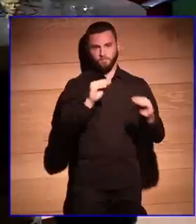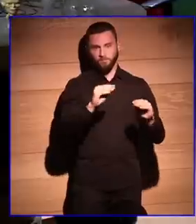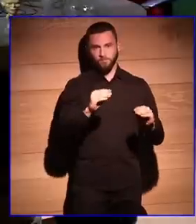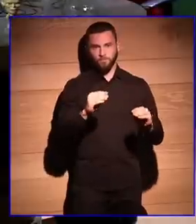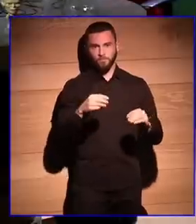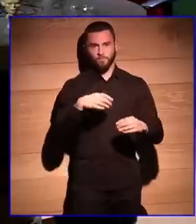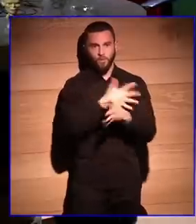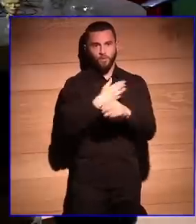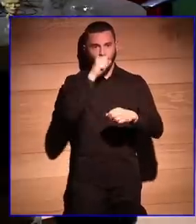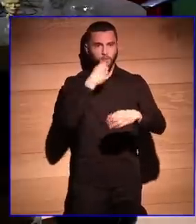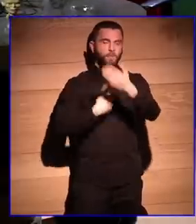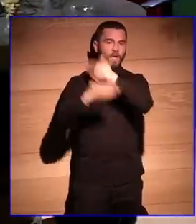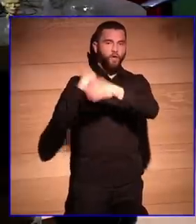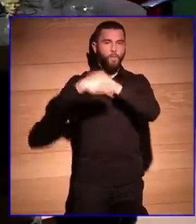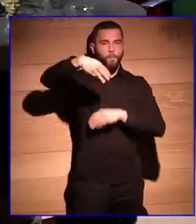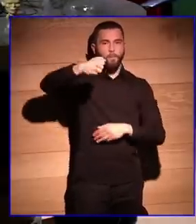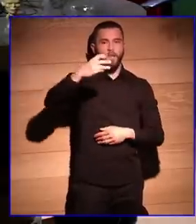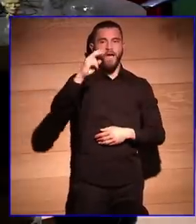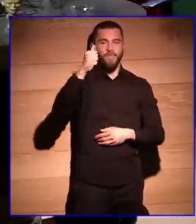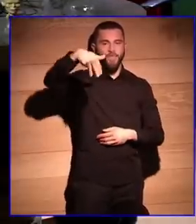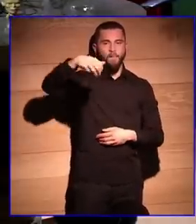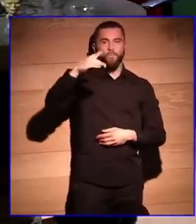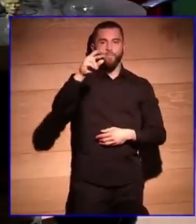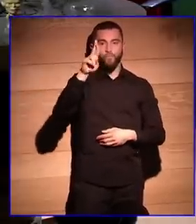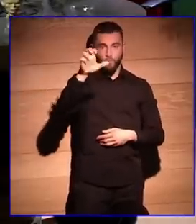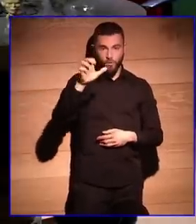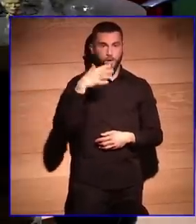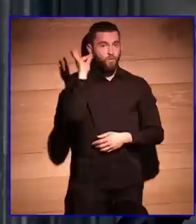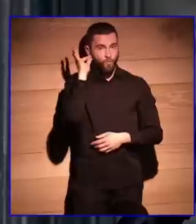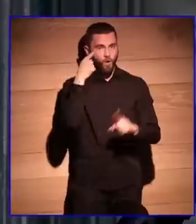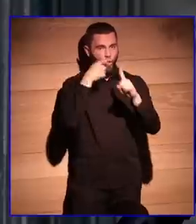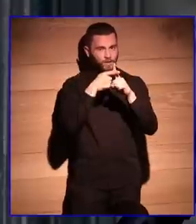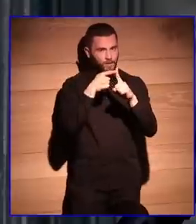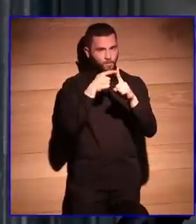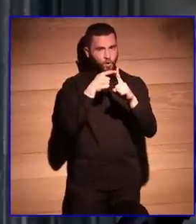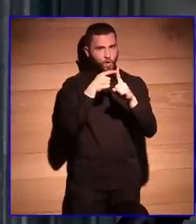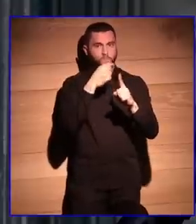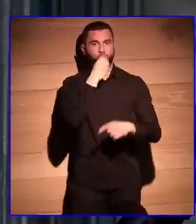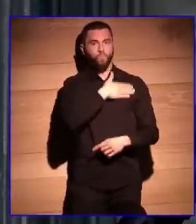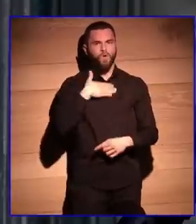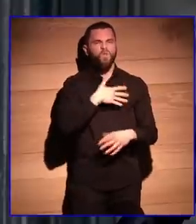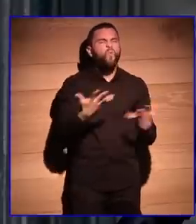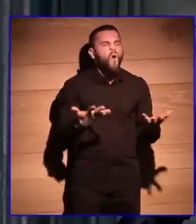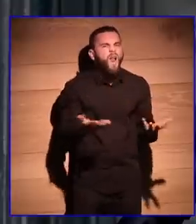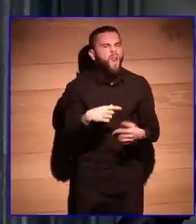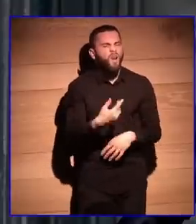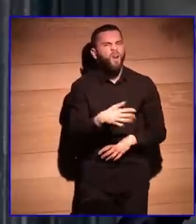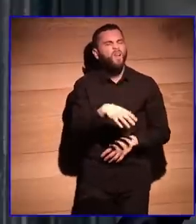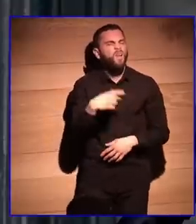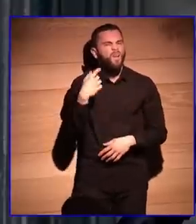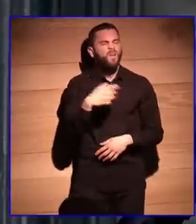Madame Duré en Blackwood, por ejemplo, es una mujer que tiene un objetivo absolutamente loable. ¿Cuál es esa? ¿Cuál es?